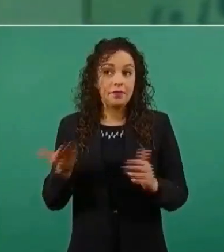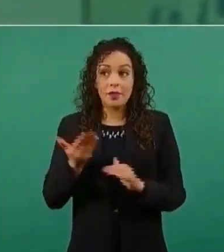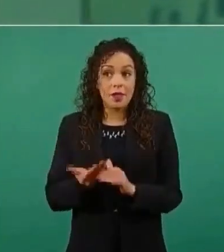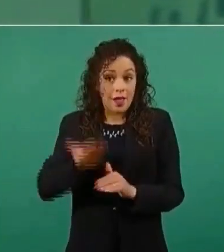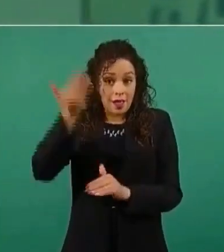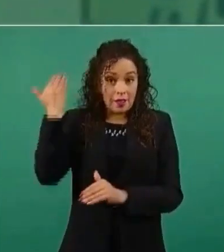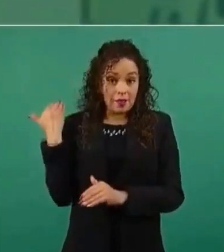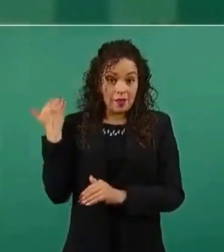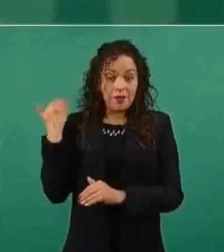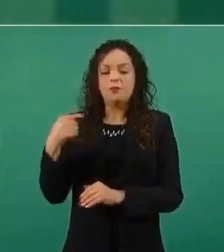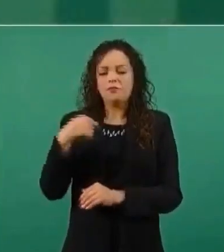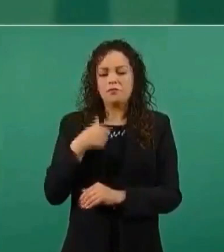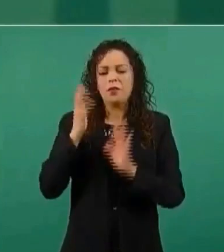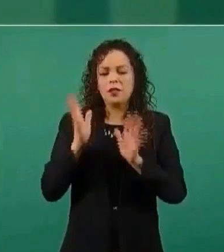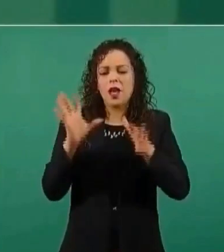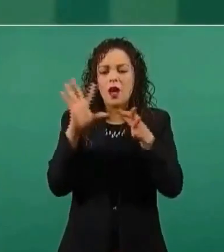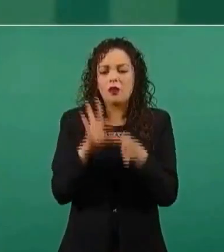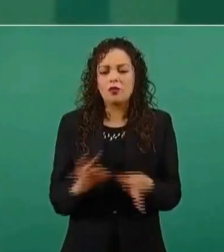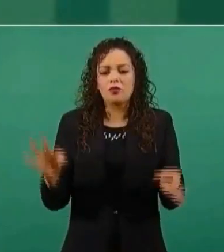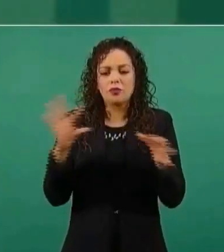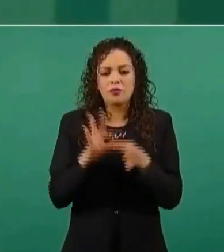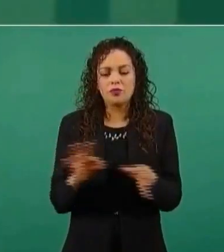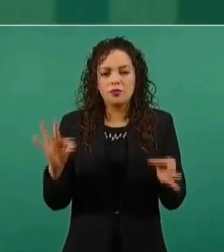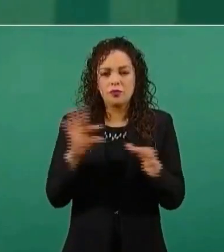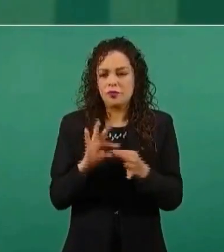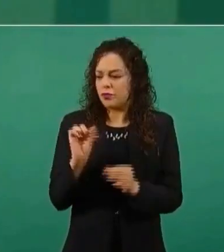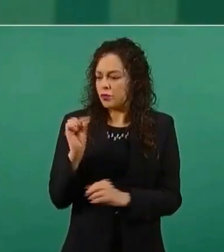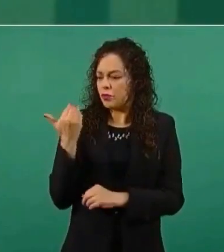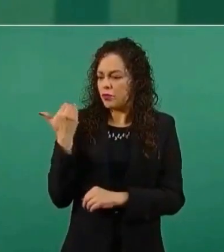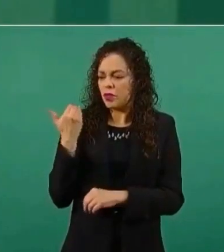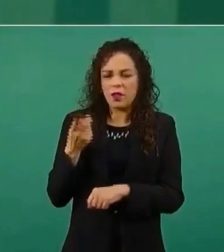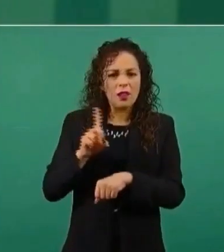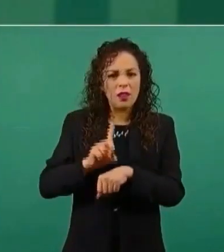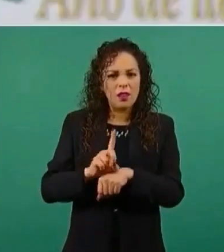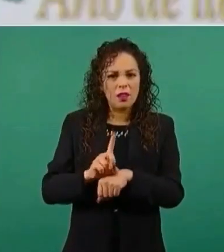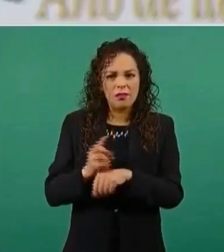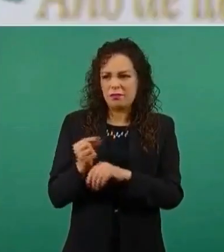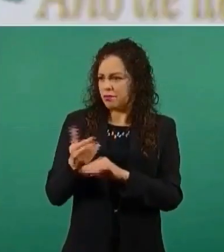lo explicaba yo hace unos días,